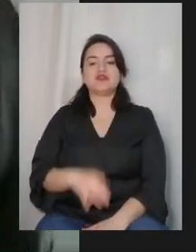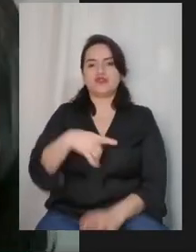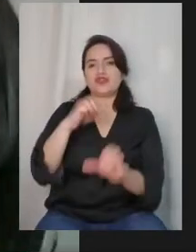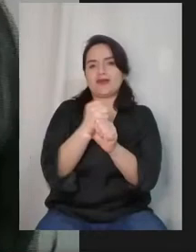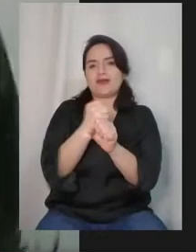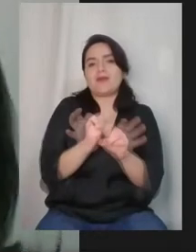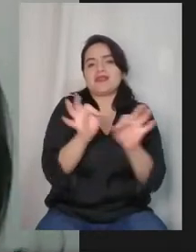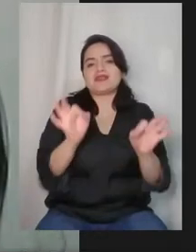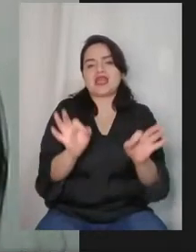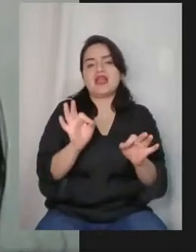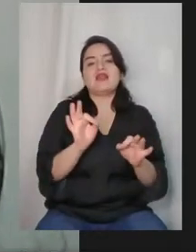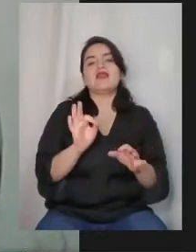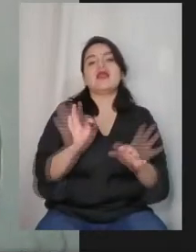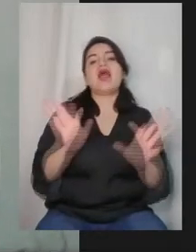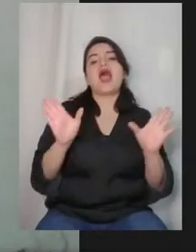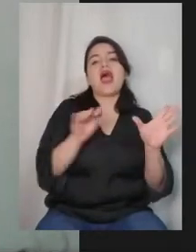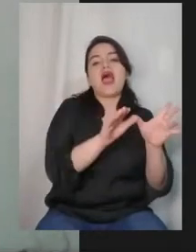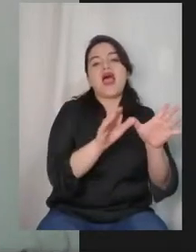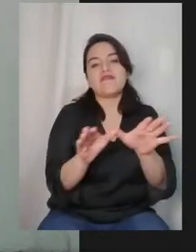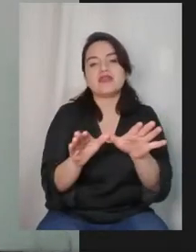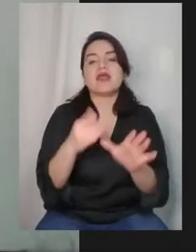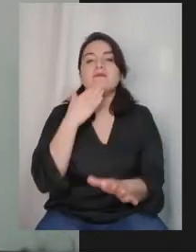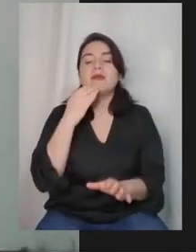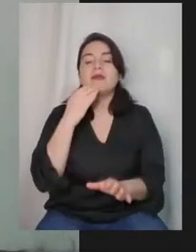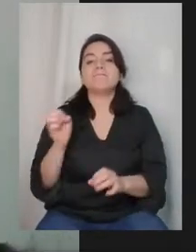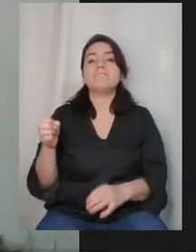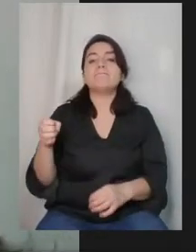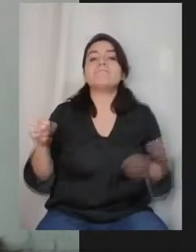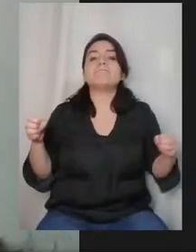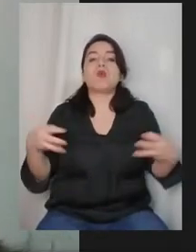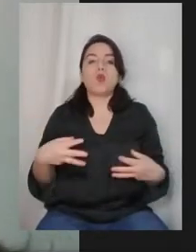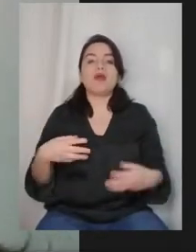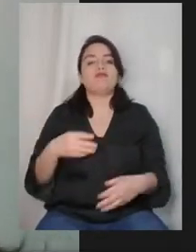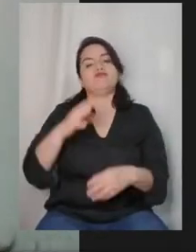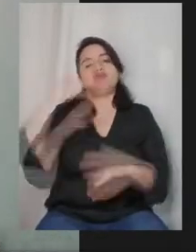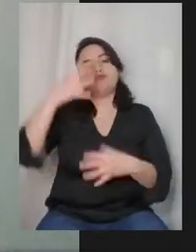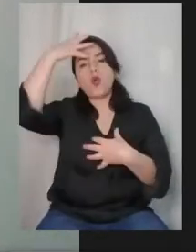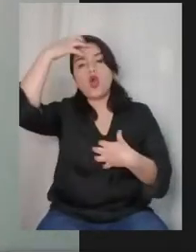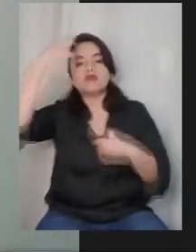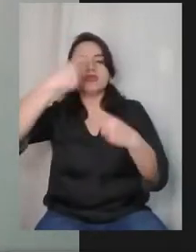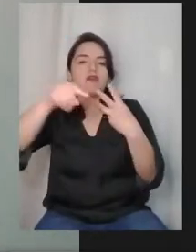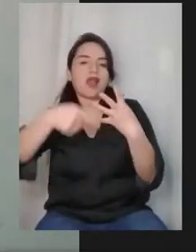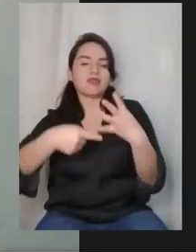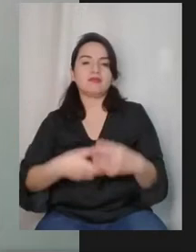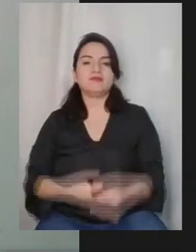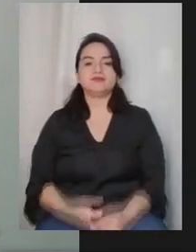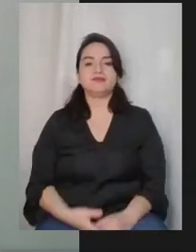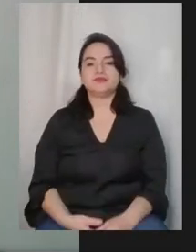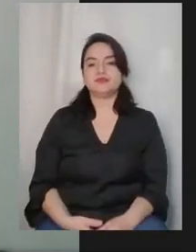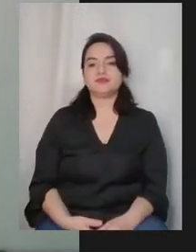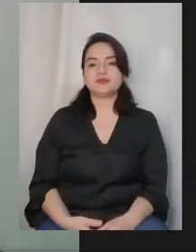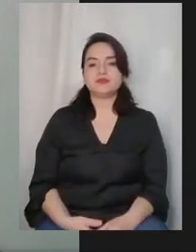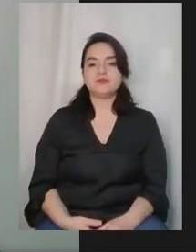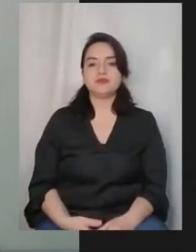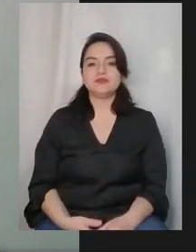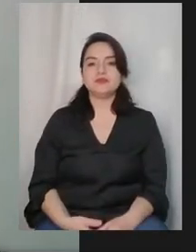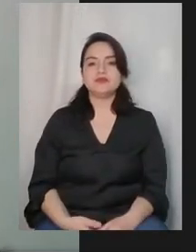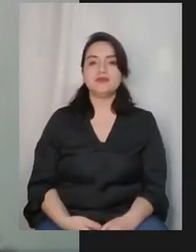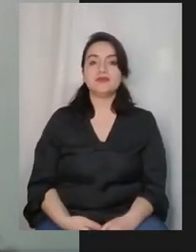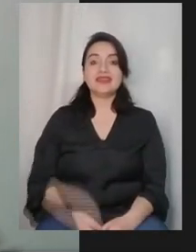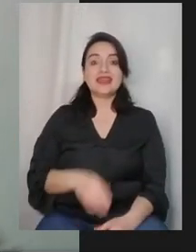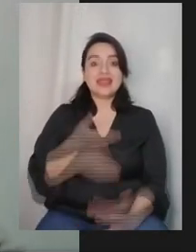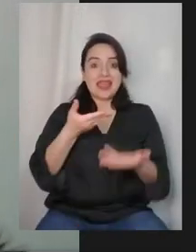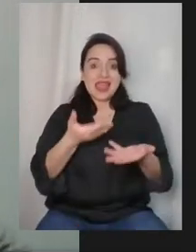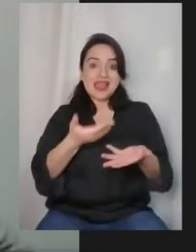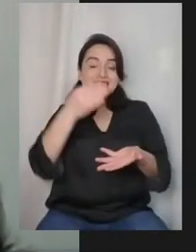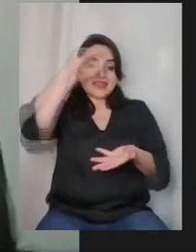pumas, monitos, etc. Esto es CODEF, ¿ya? Y desde esta experiencia,